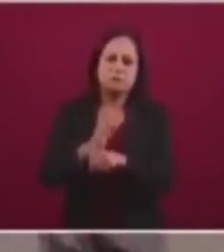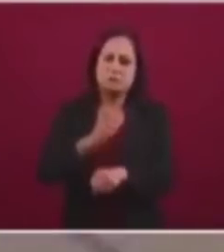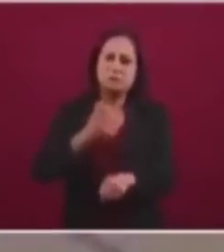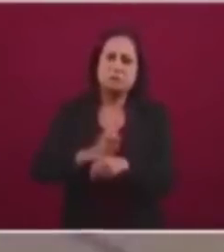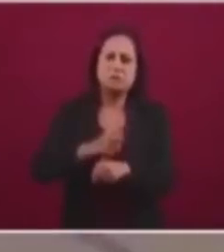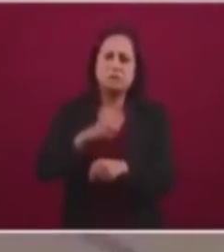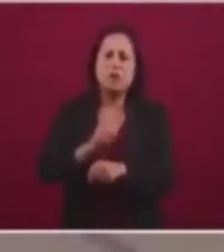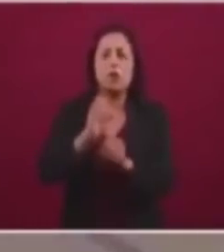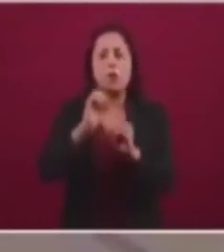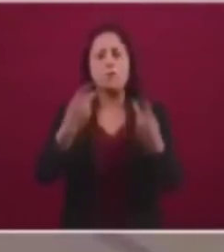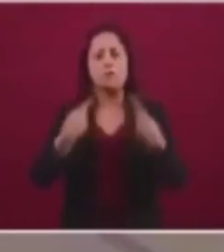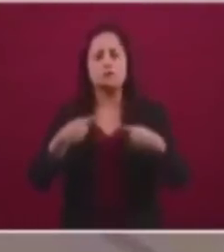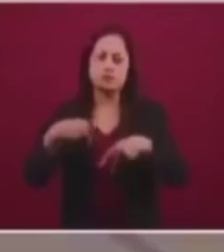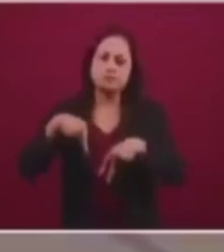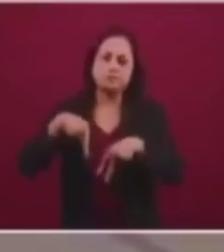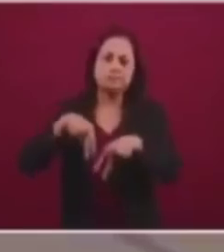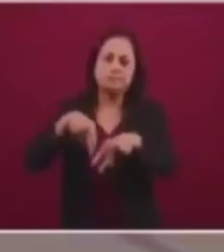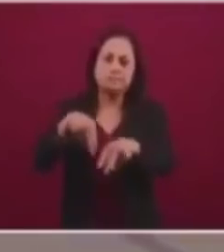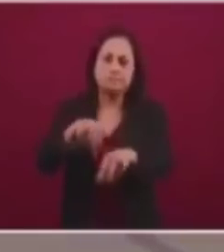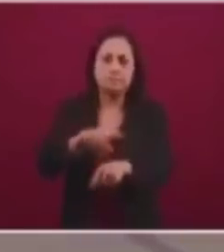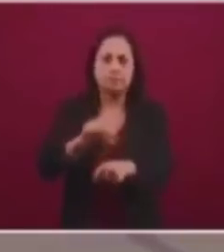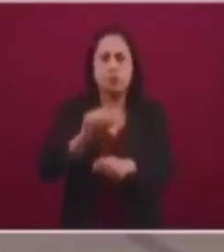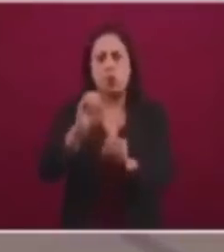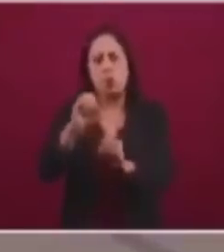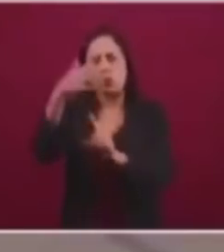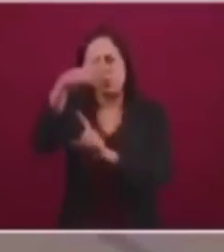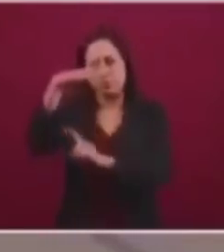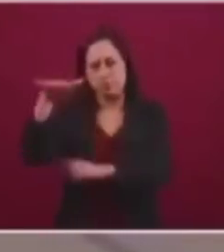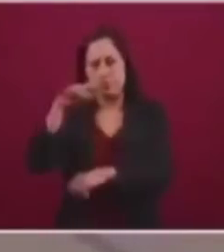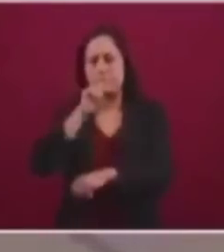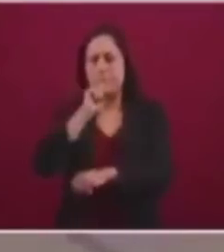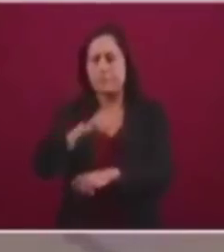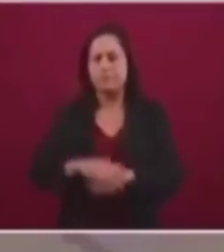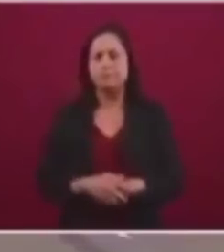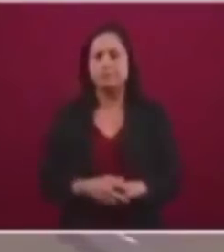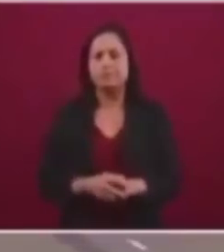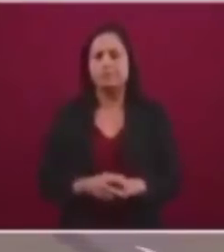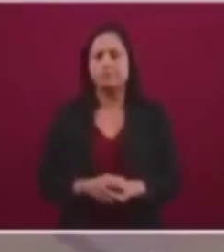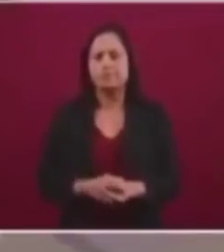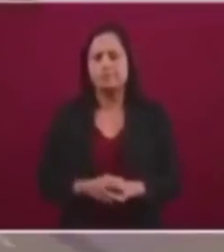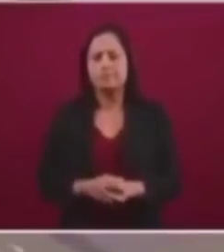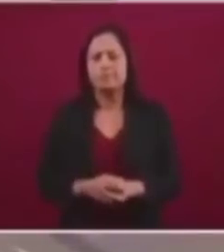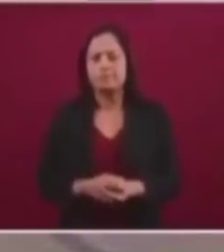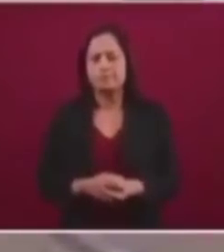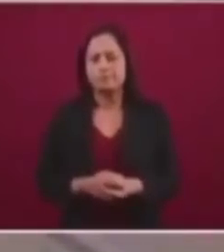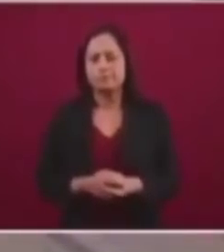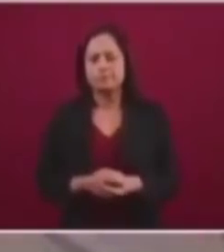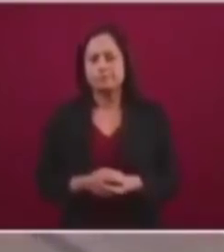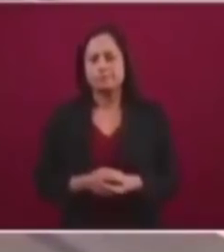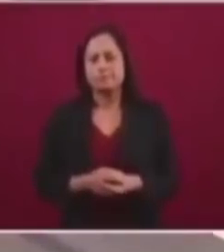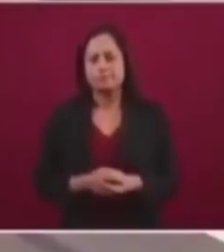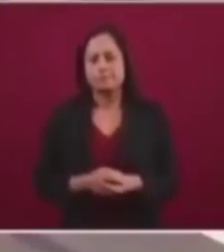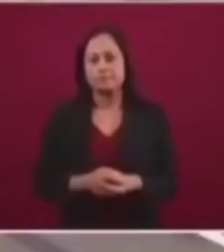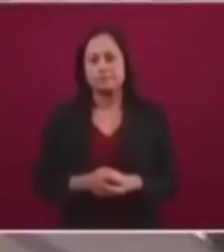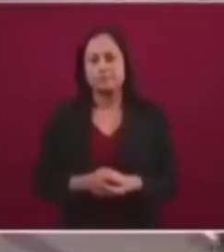Todo por México. Todo. Se presenta el contingente Pase. De fuerzas especiales.